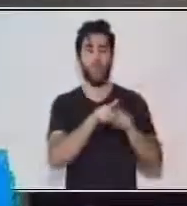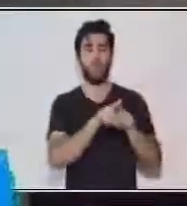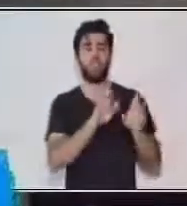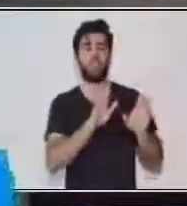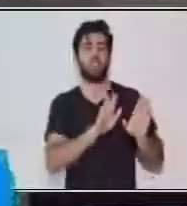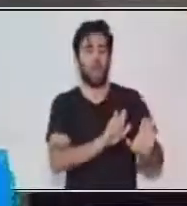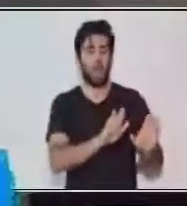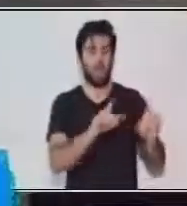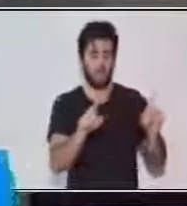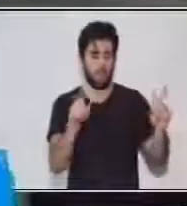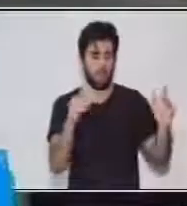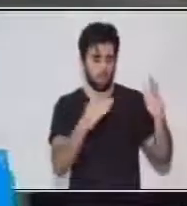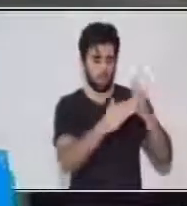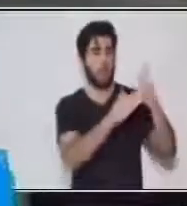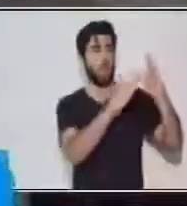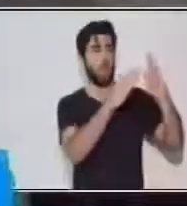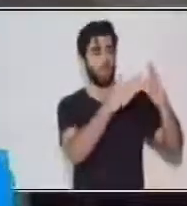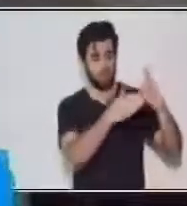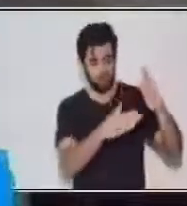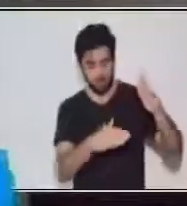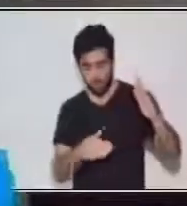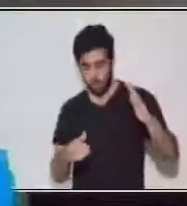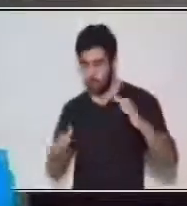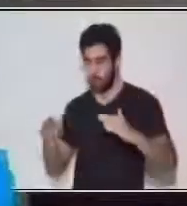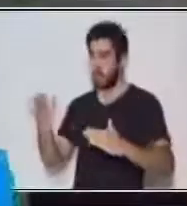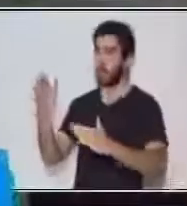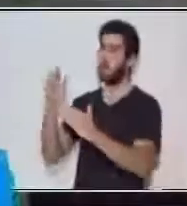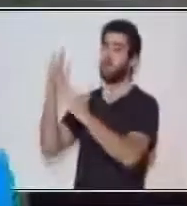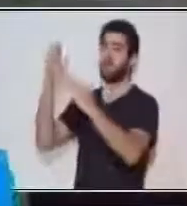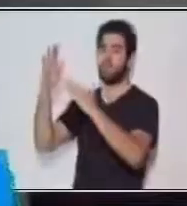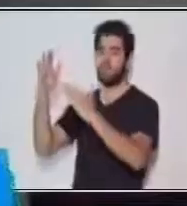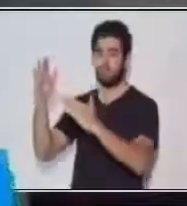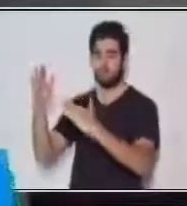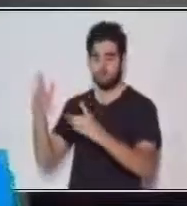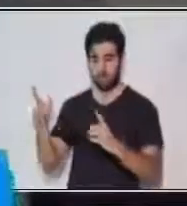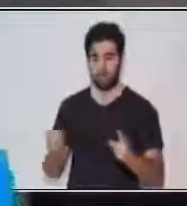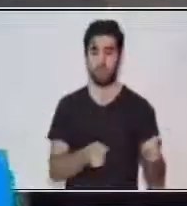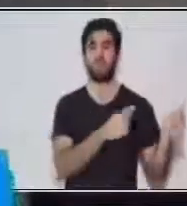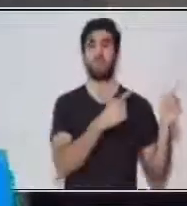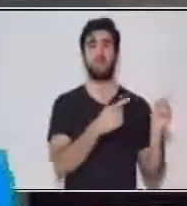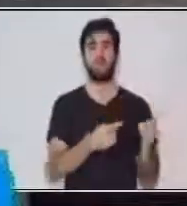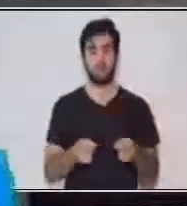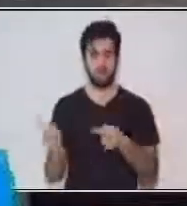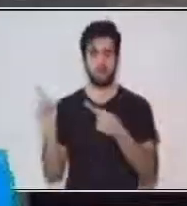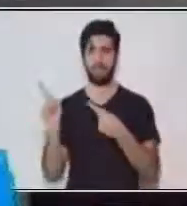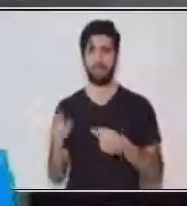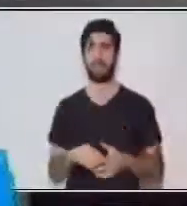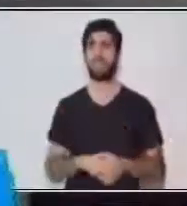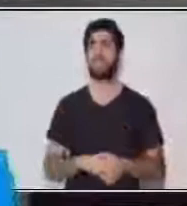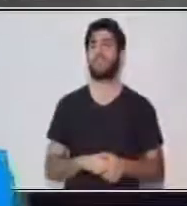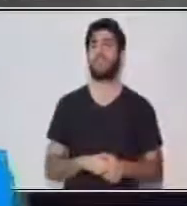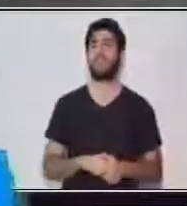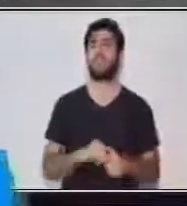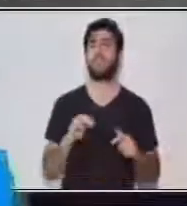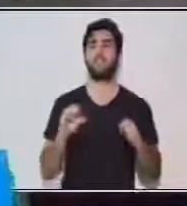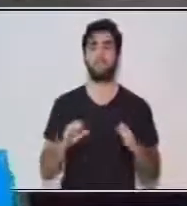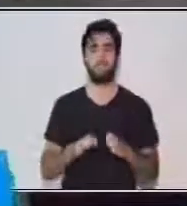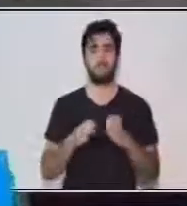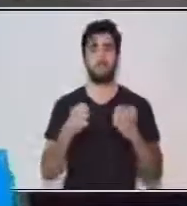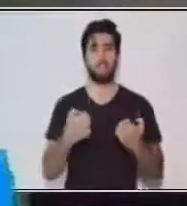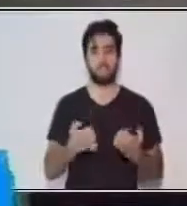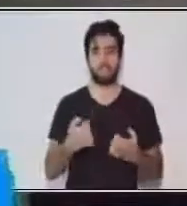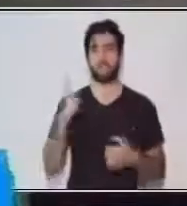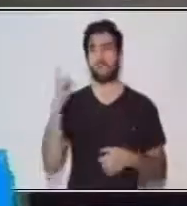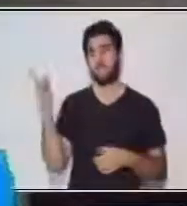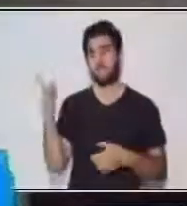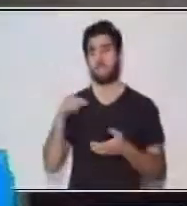Pasado de este punto hacia allá, igual, la gravedad empieza a frenar el movimiento. Entonces, eso es lo que ocurre en